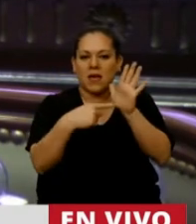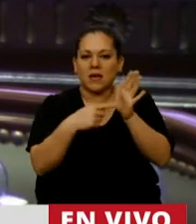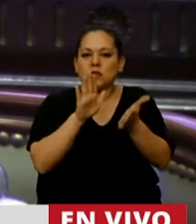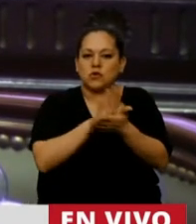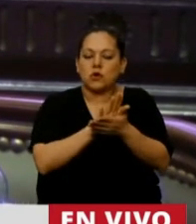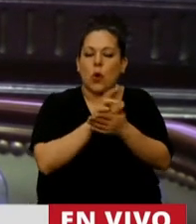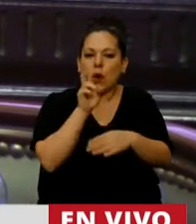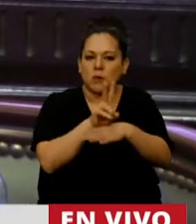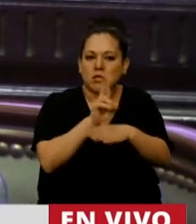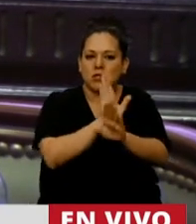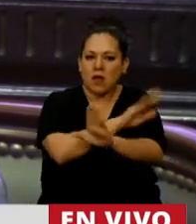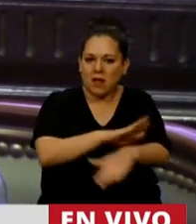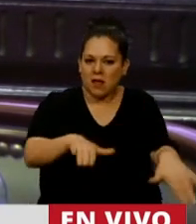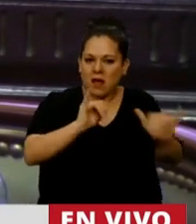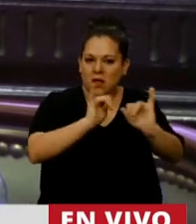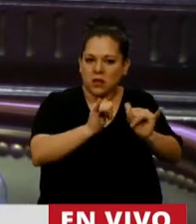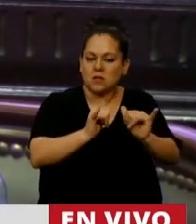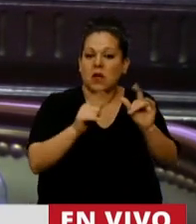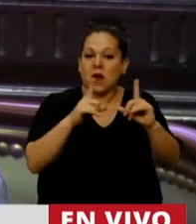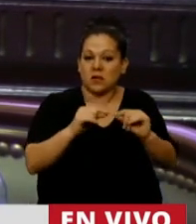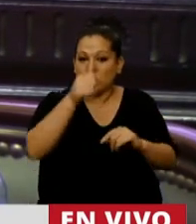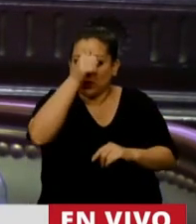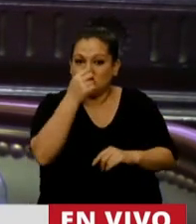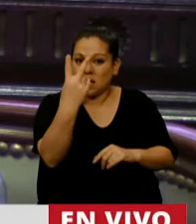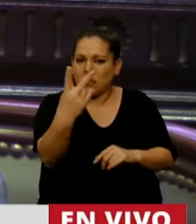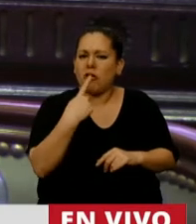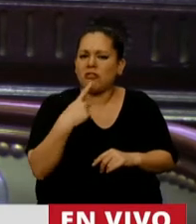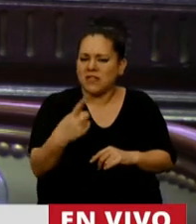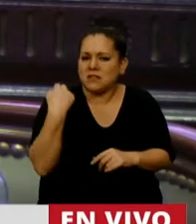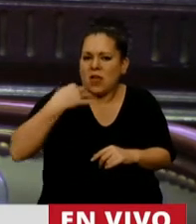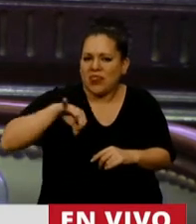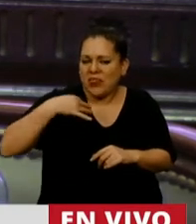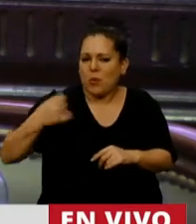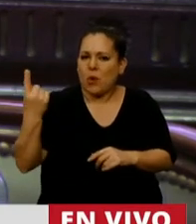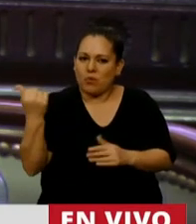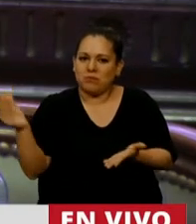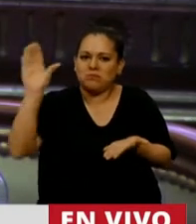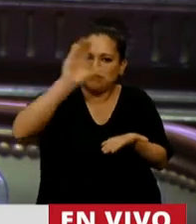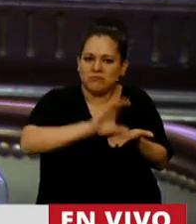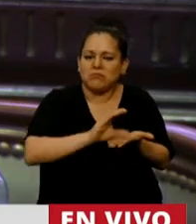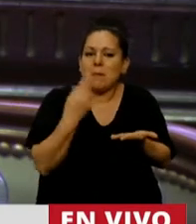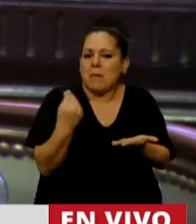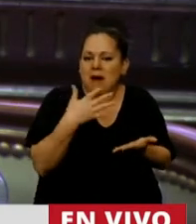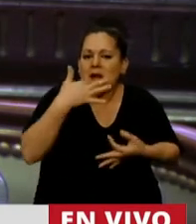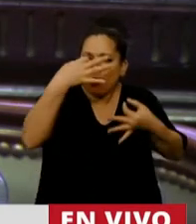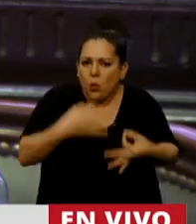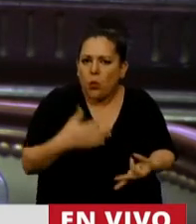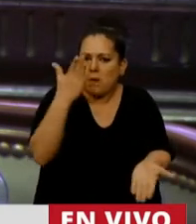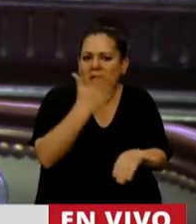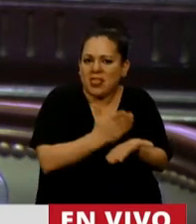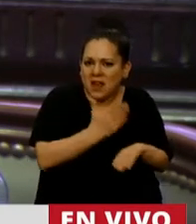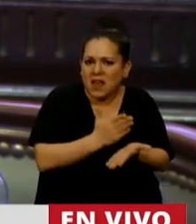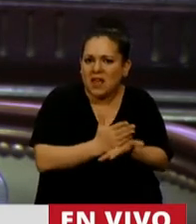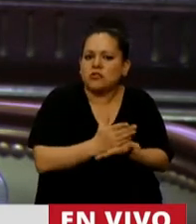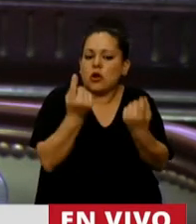y adolescentes establece en su artículo 72 la obligación de prever las partidas necesarias para el cumplimiento de los derechos y asegurar